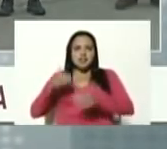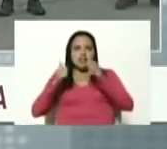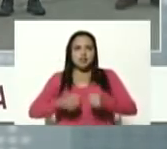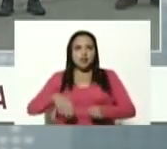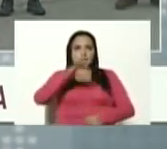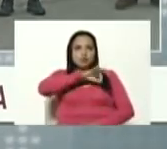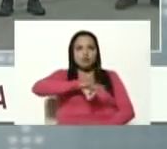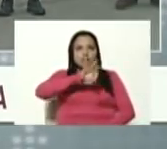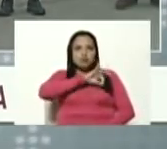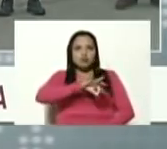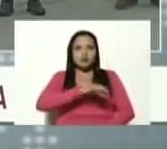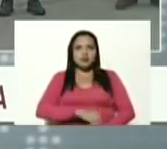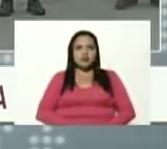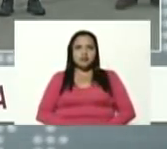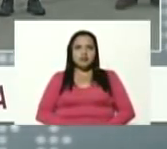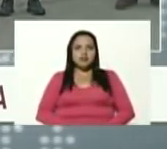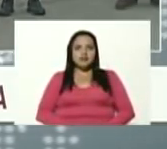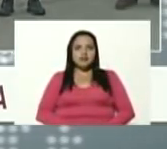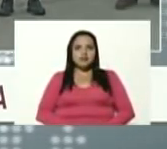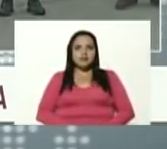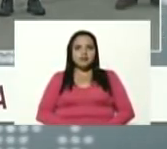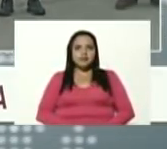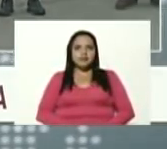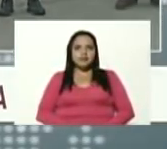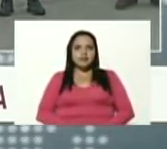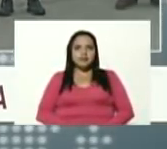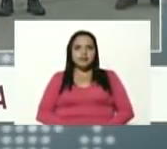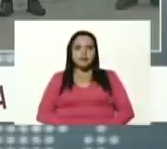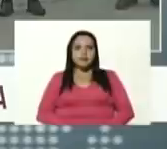Social, de los que puedo yo